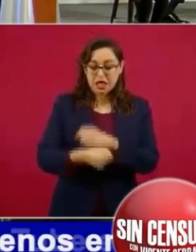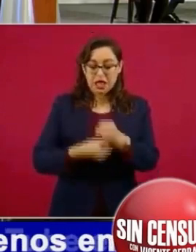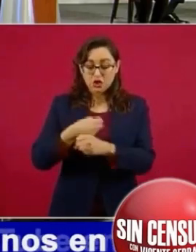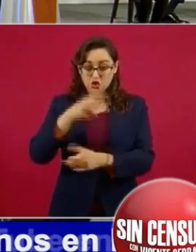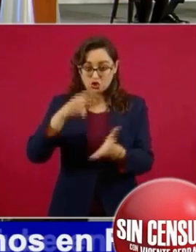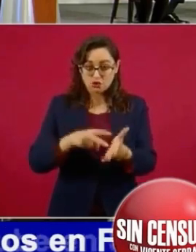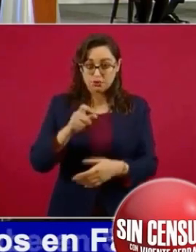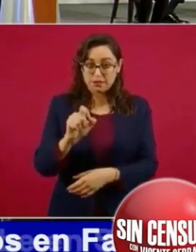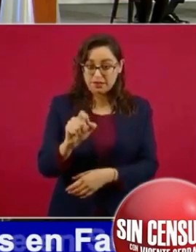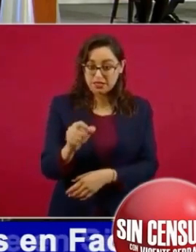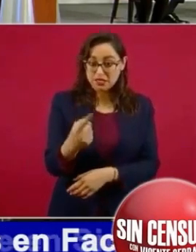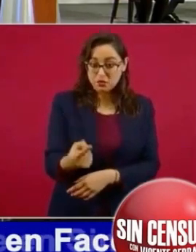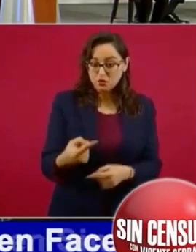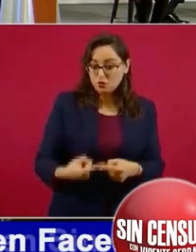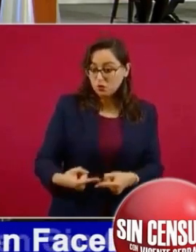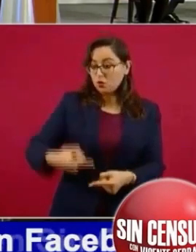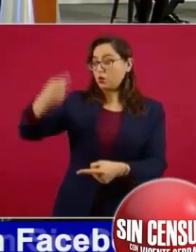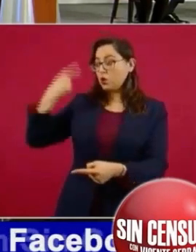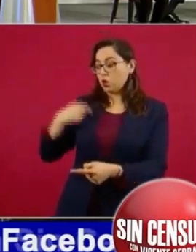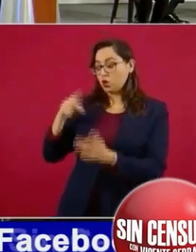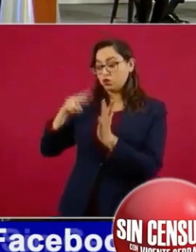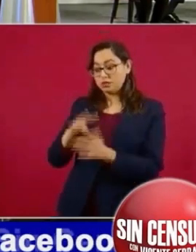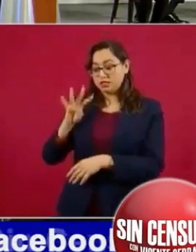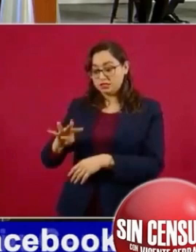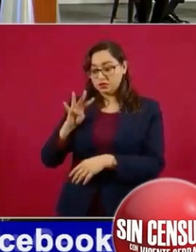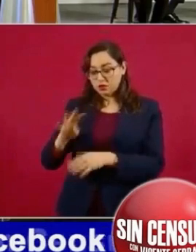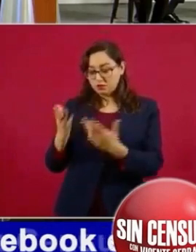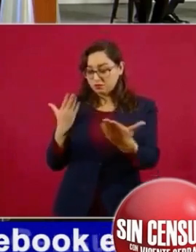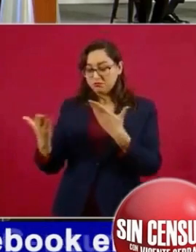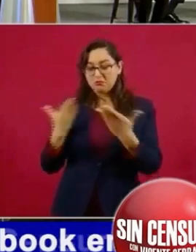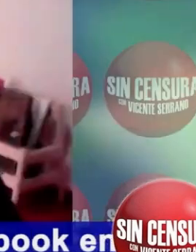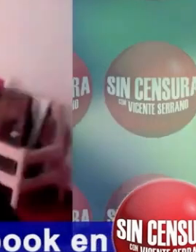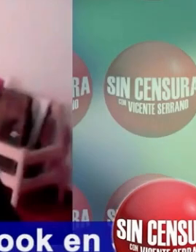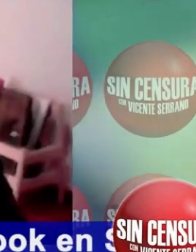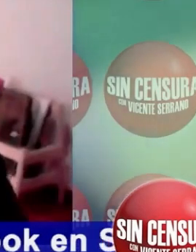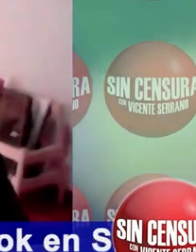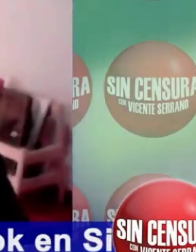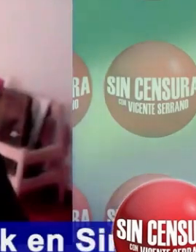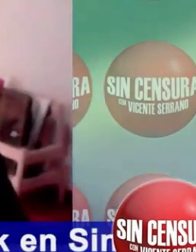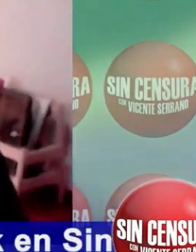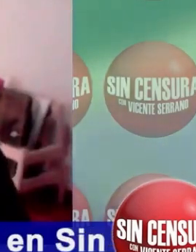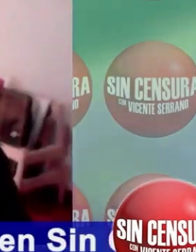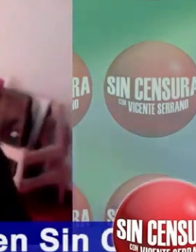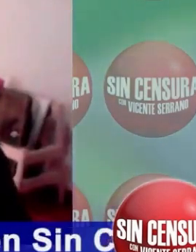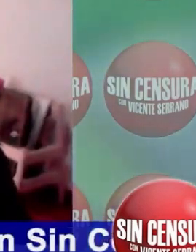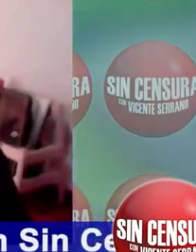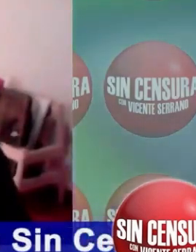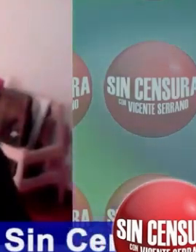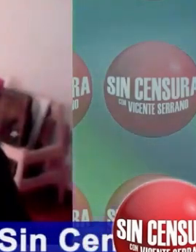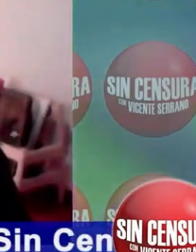inicio de este gobierno. Ahí lo tiene usted, ahí lo explica el presidente López Obrador, de